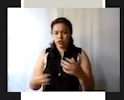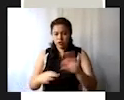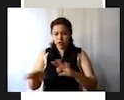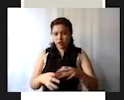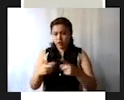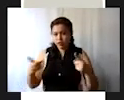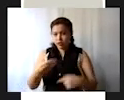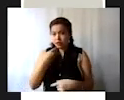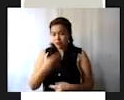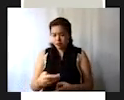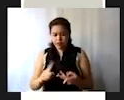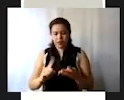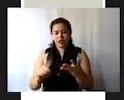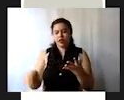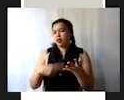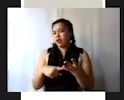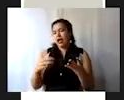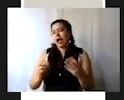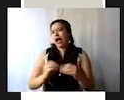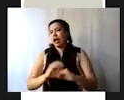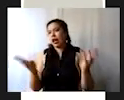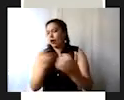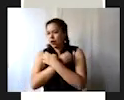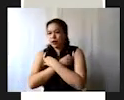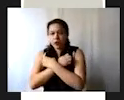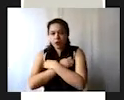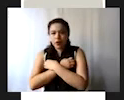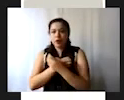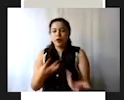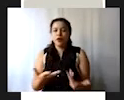tienen. Obviamente, pues la educación,